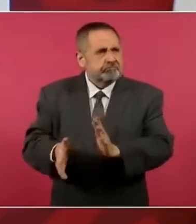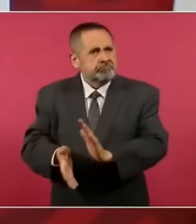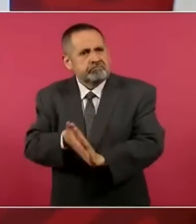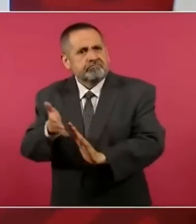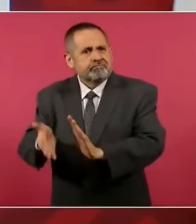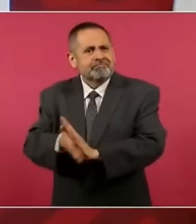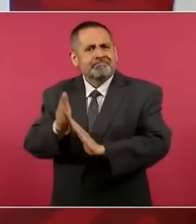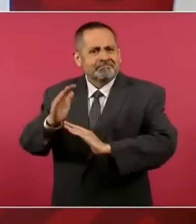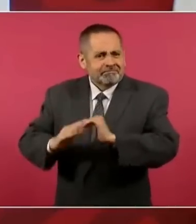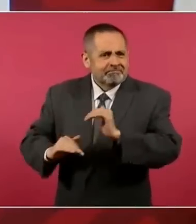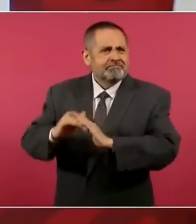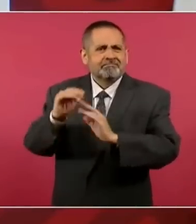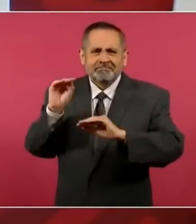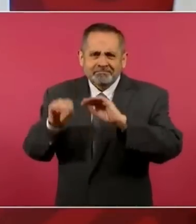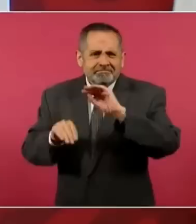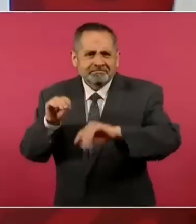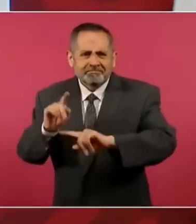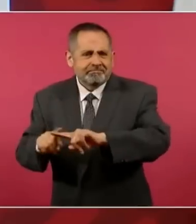de infraestructura,